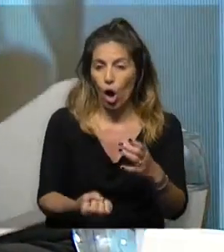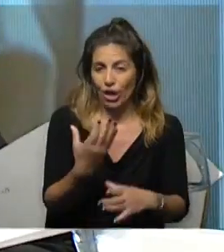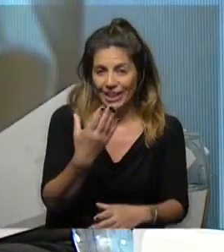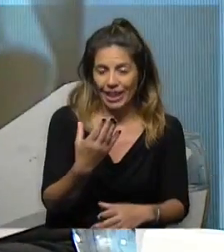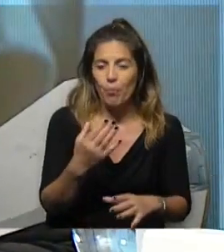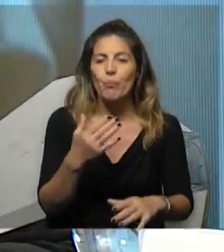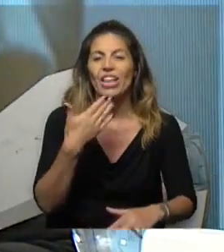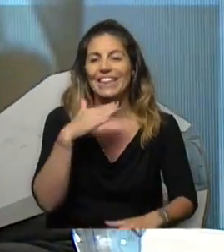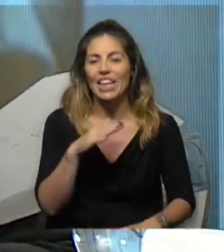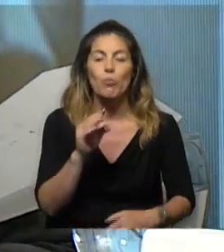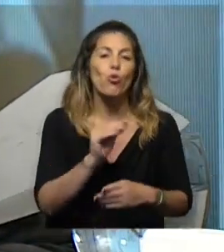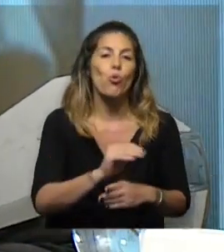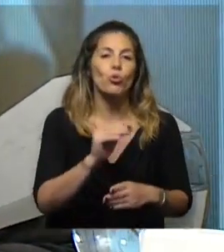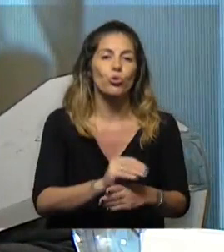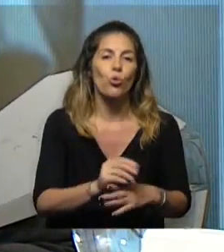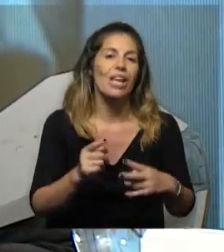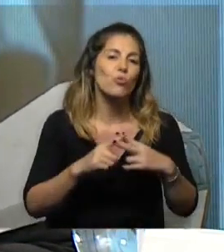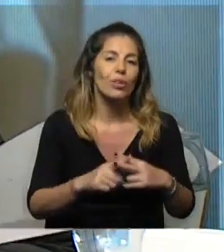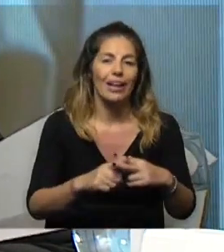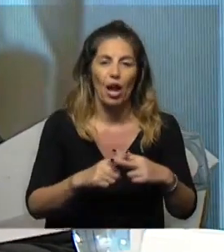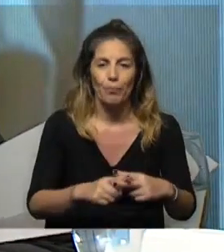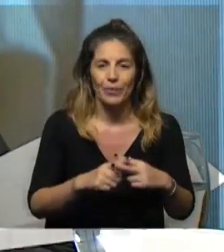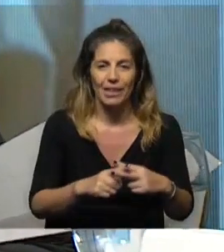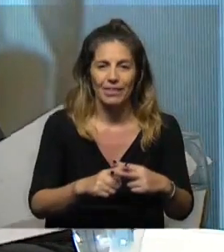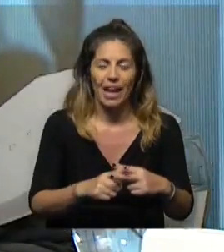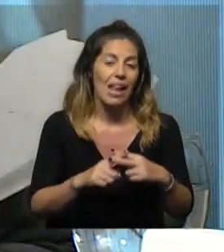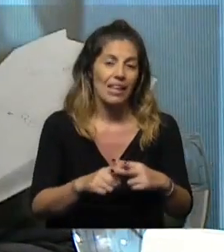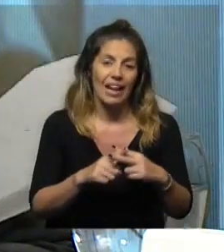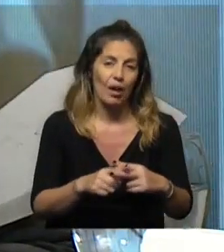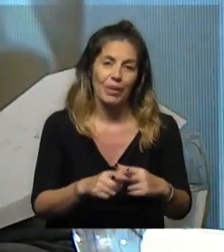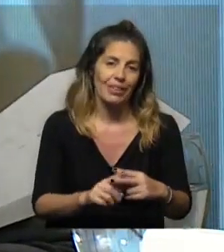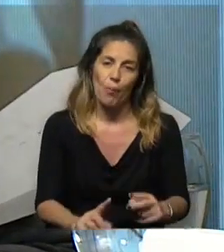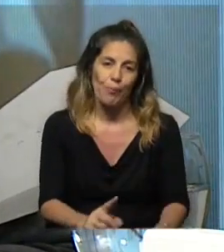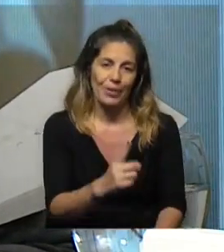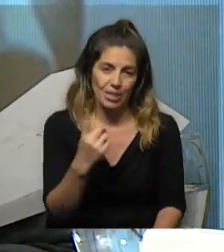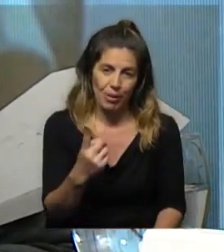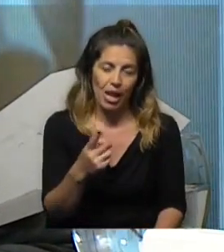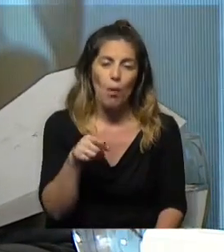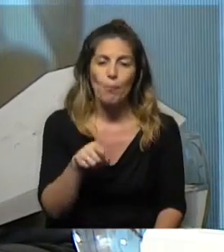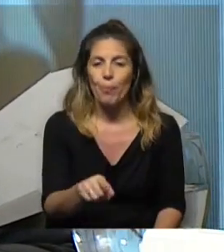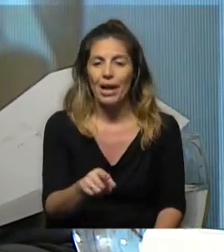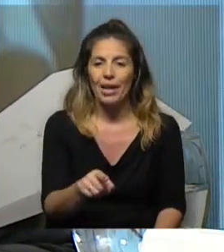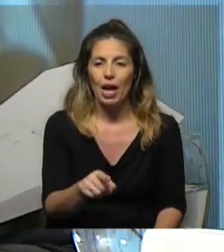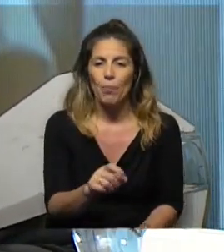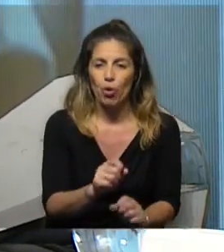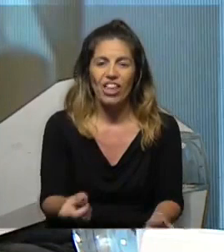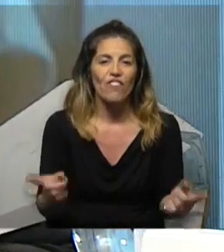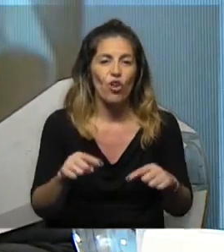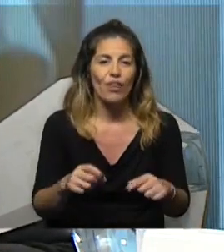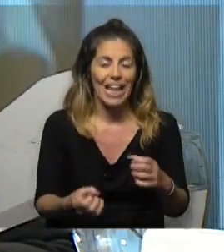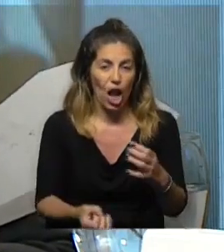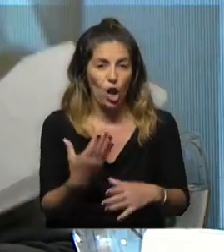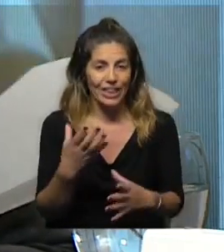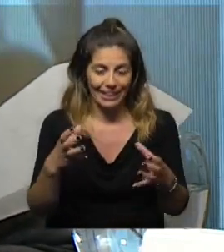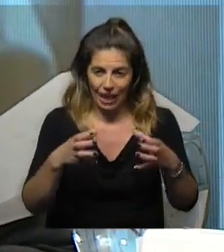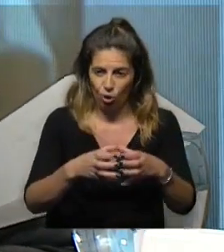entendemos que la cultura es un Es una herramienta si no es la la herramienta por excelencia para justamente Volver al origen de